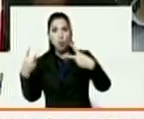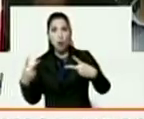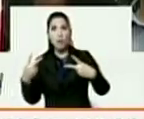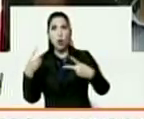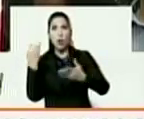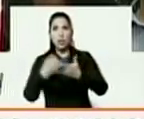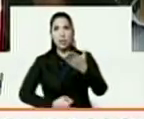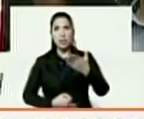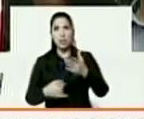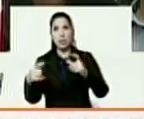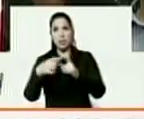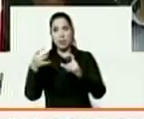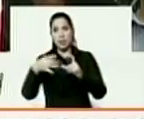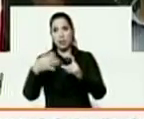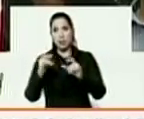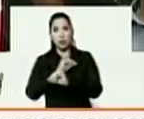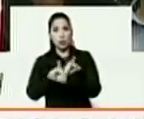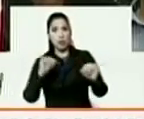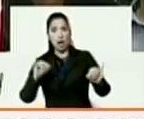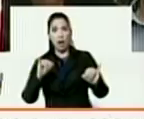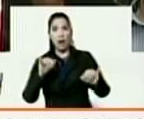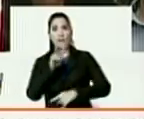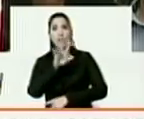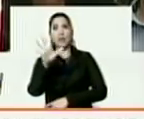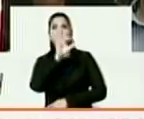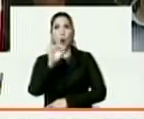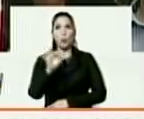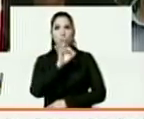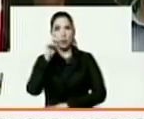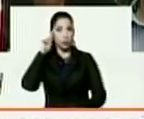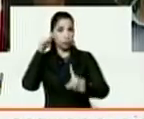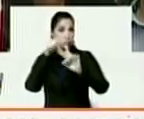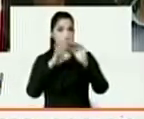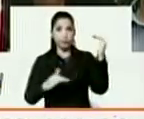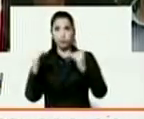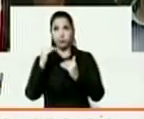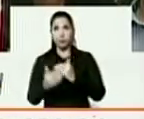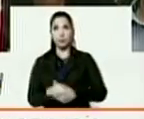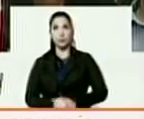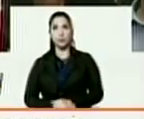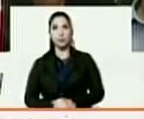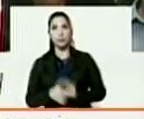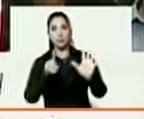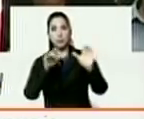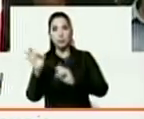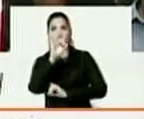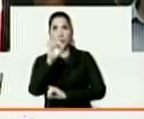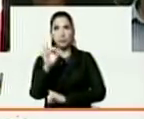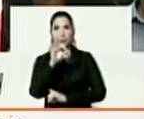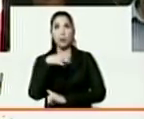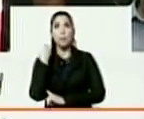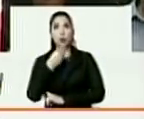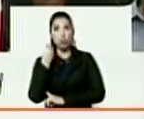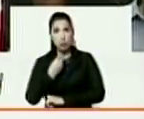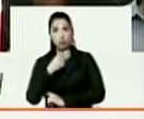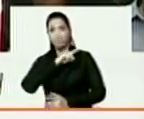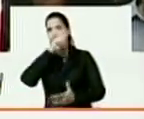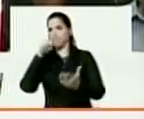lleva al 24% que 25 por ciento de su meta cumplida 60 por ciento jóvenes